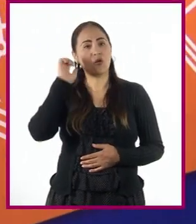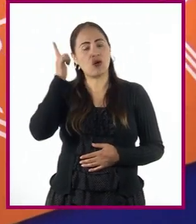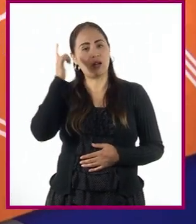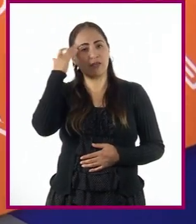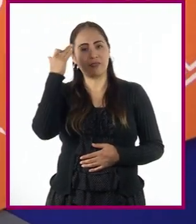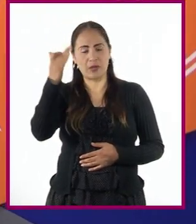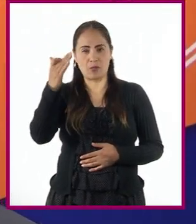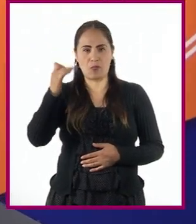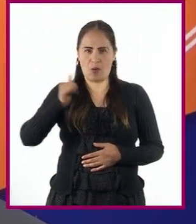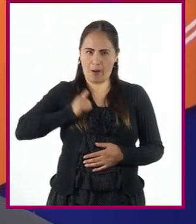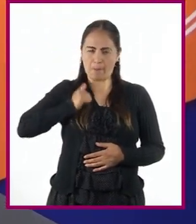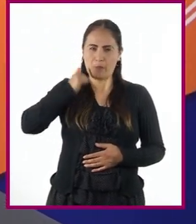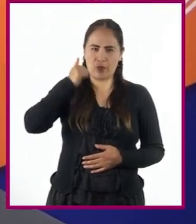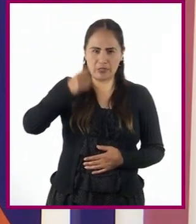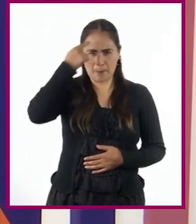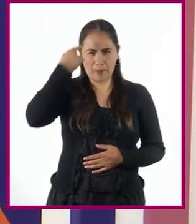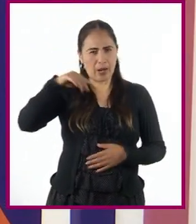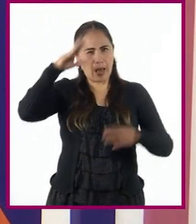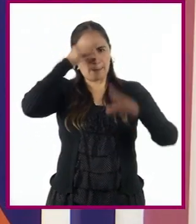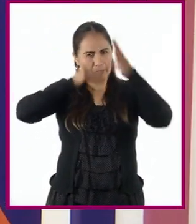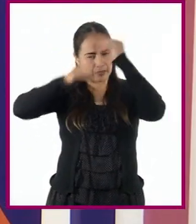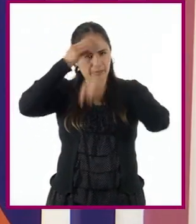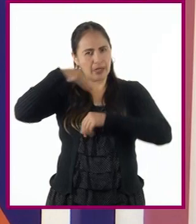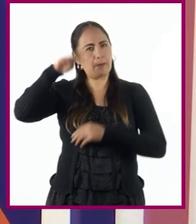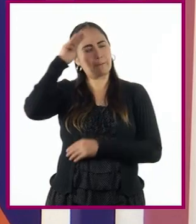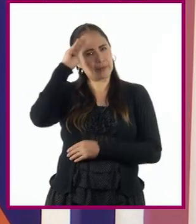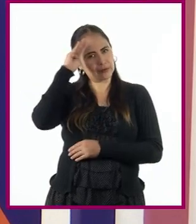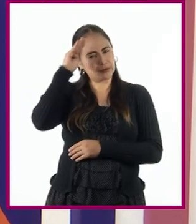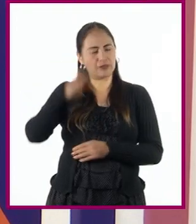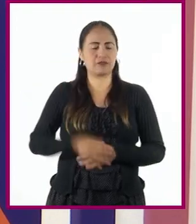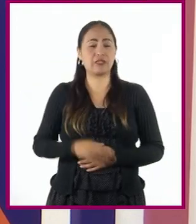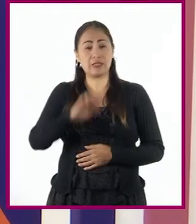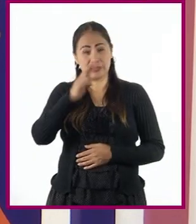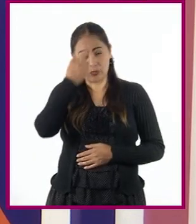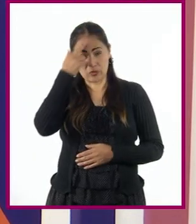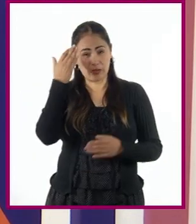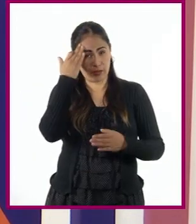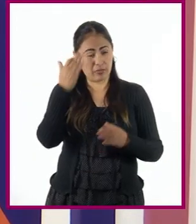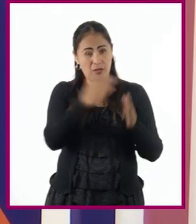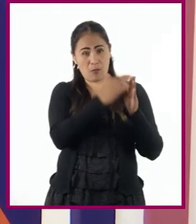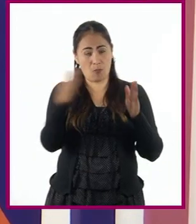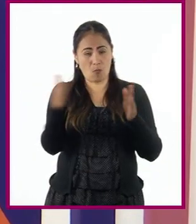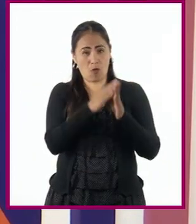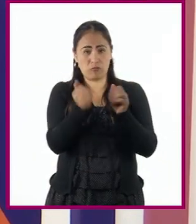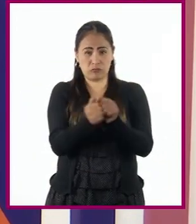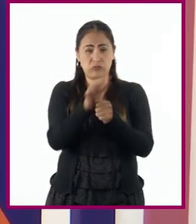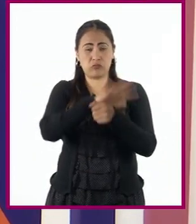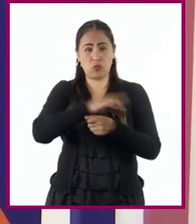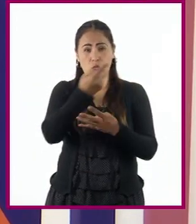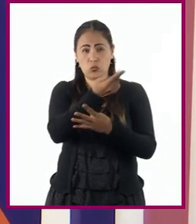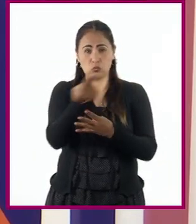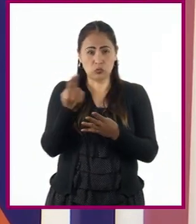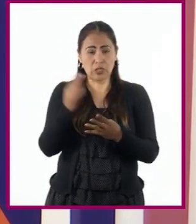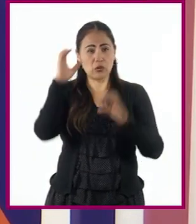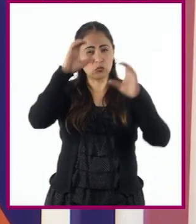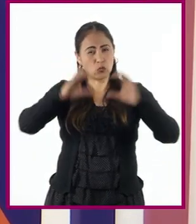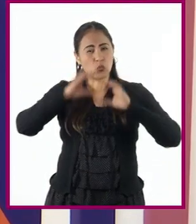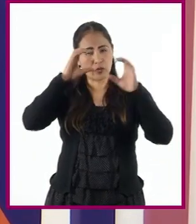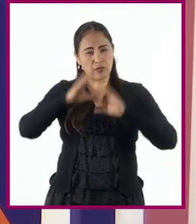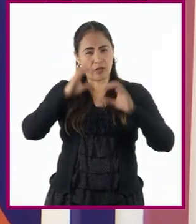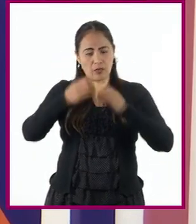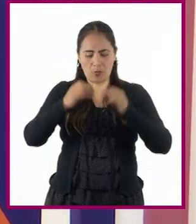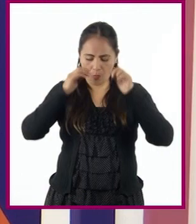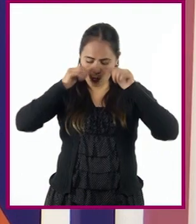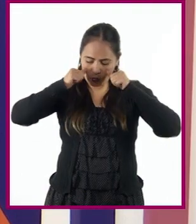de aprendizaje y reflexión. Recuerden que durante esta pandemia deben tomar precauciones adecuadas para proteger y cuidar